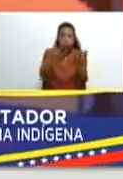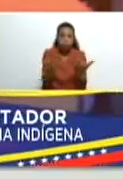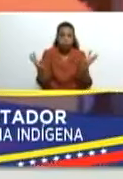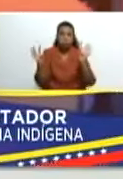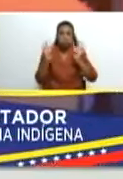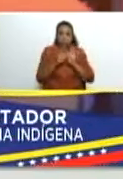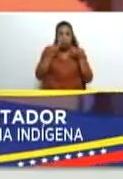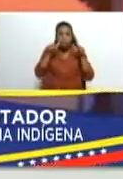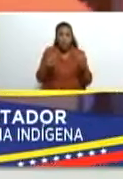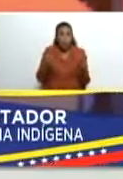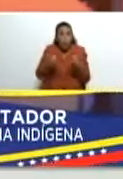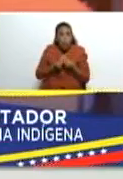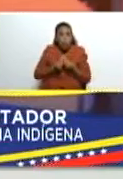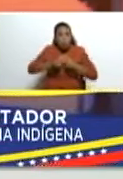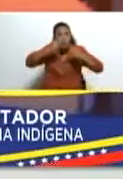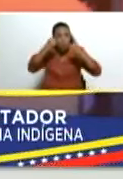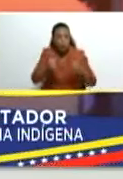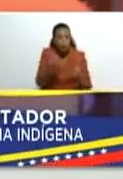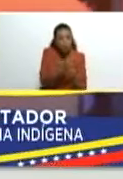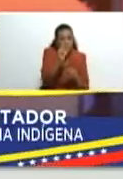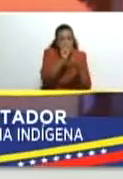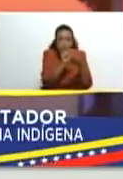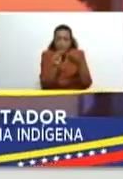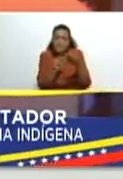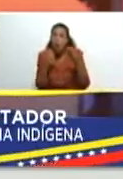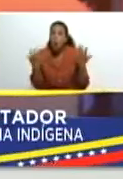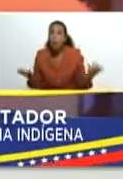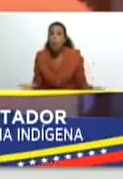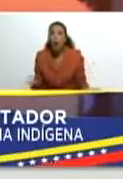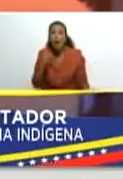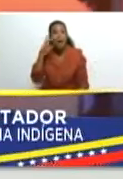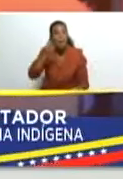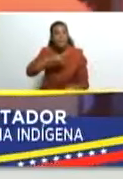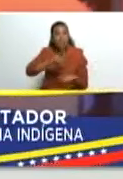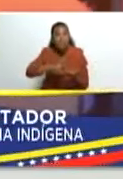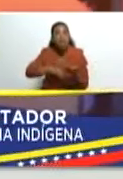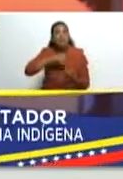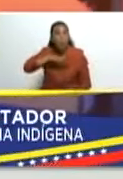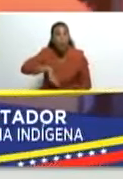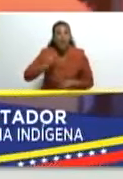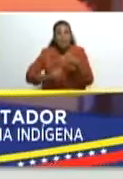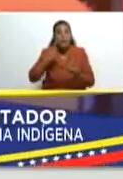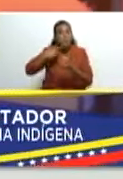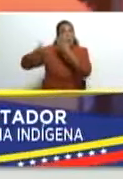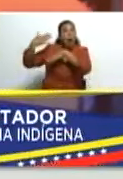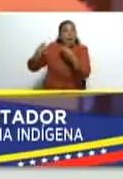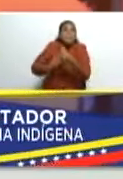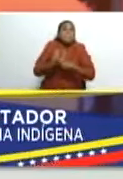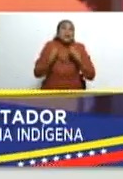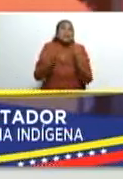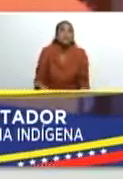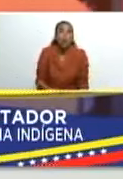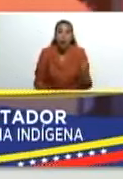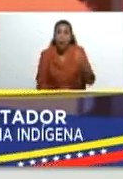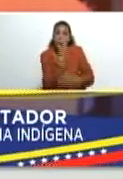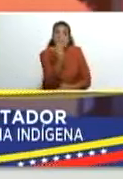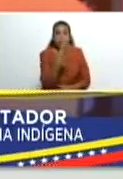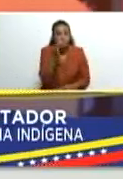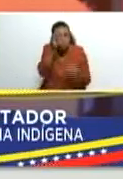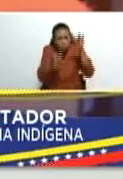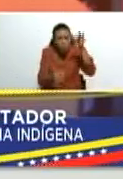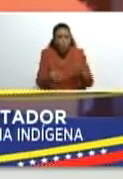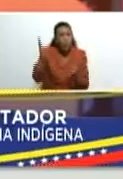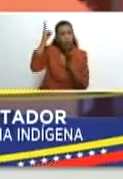han juntado fuerza para establecer la verdad histórica, ¿verdad? Para hacer justicia